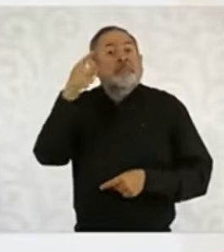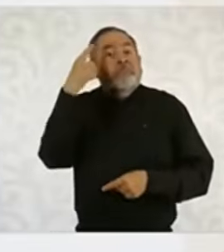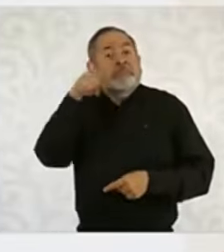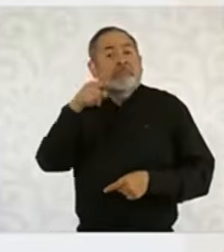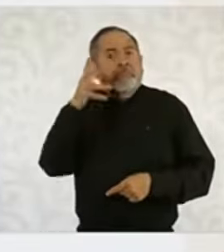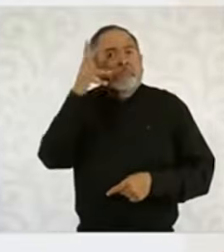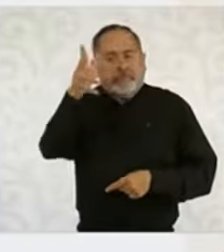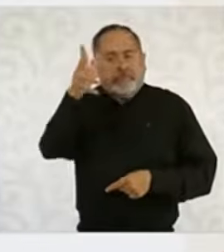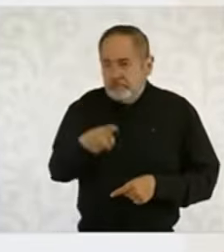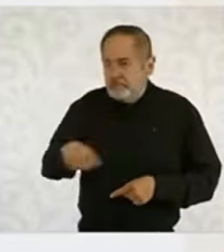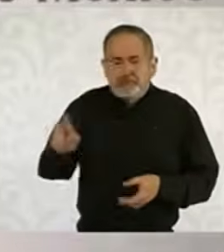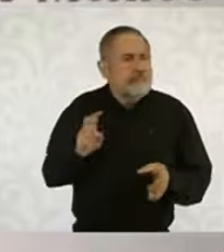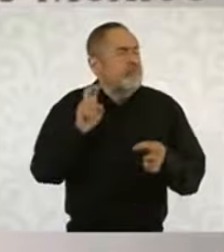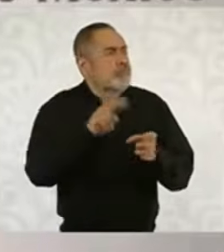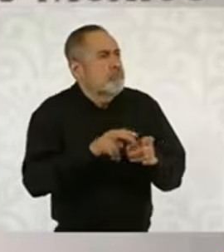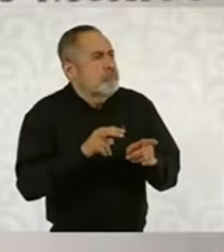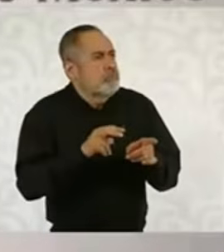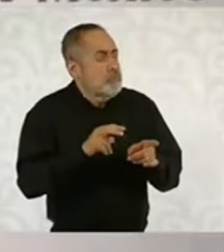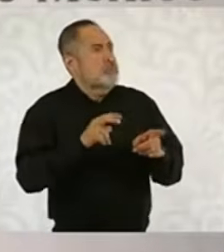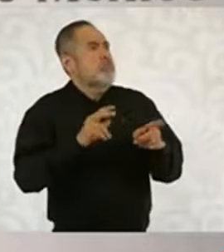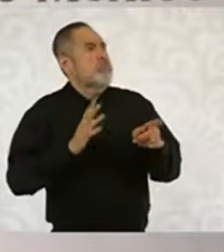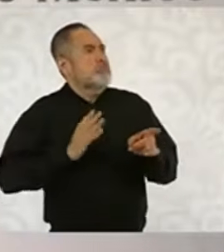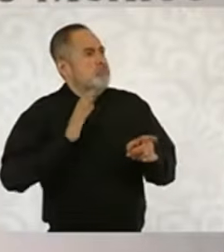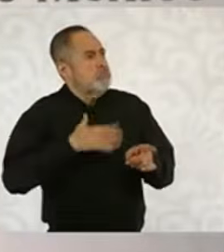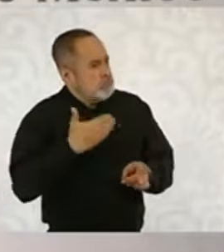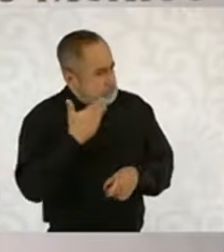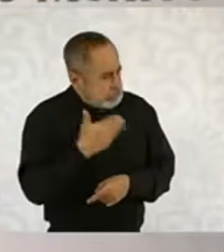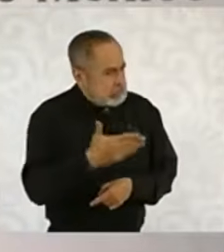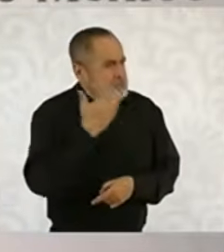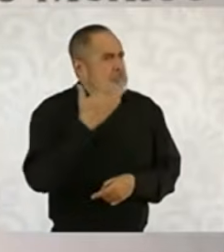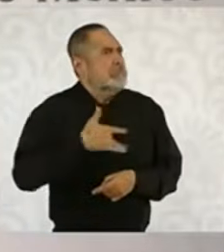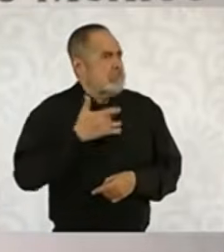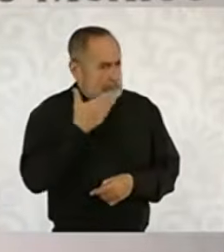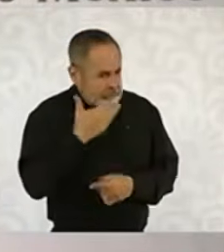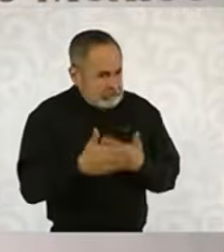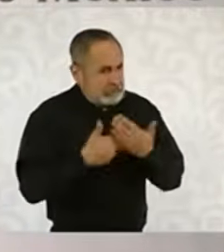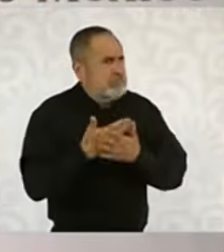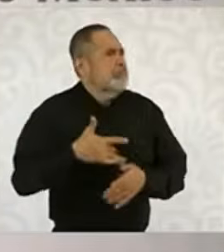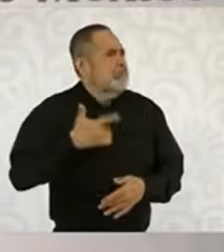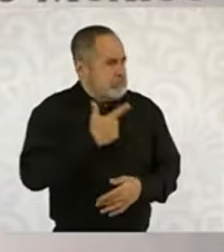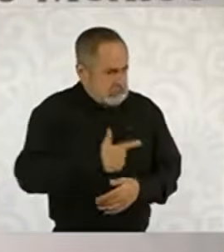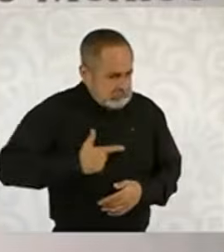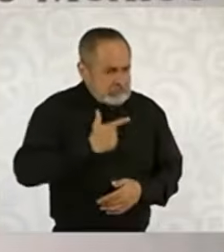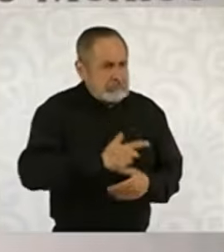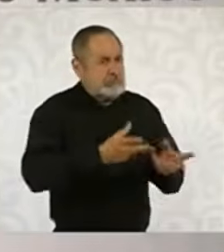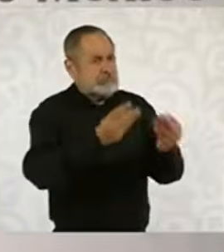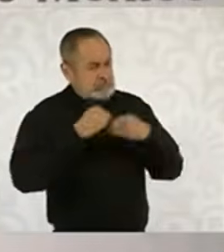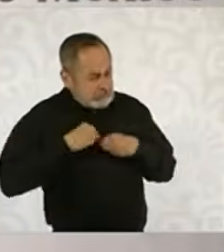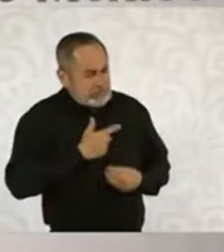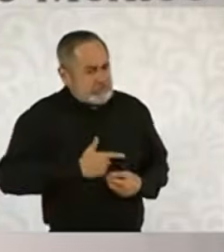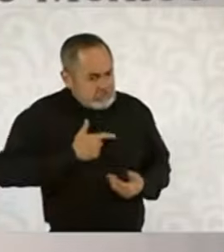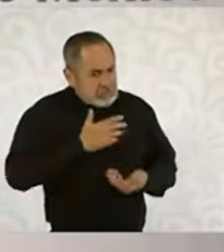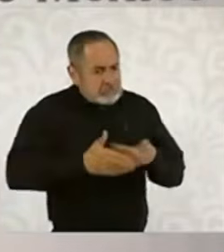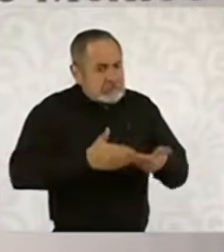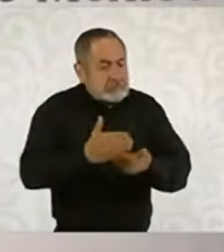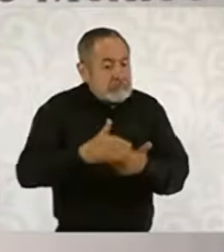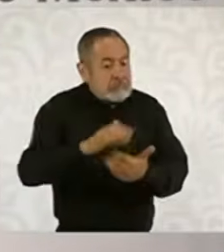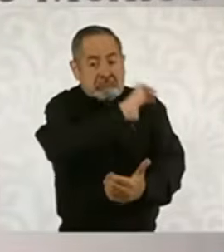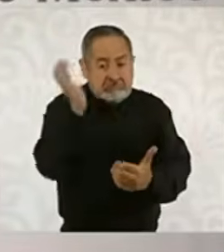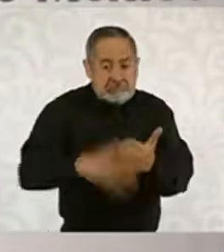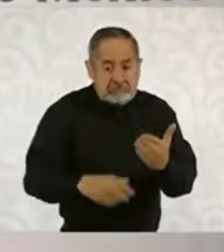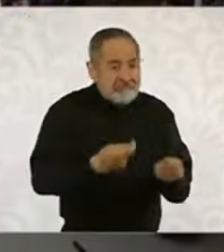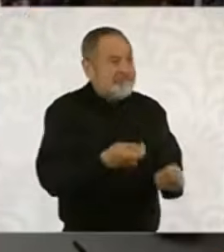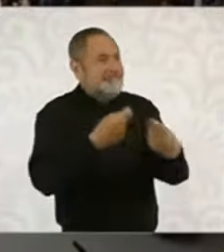haya problemas en las escuelas y además, pues que tengan esta certificación de una escuela de educación